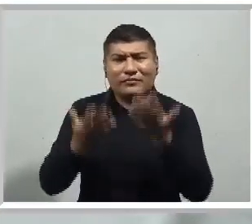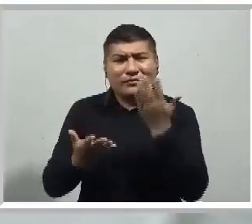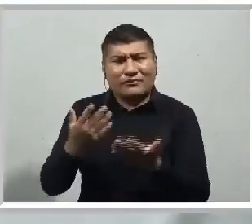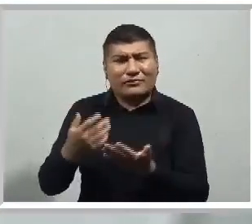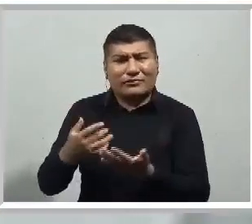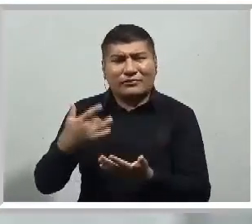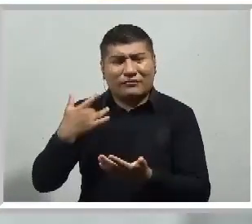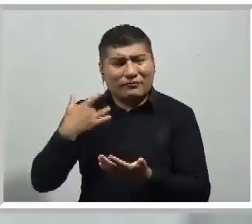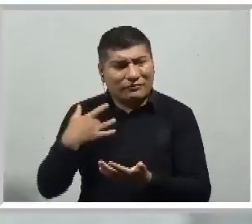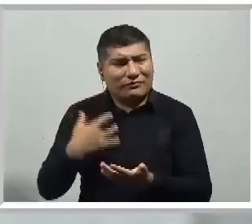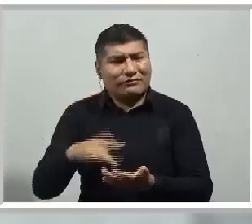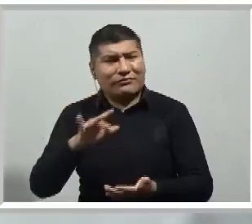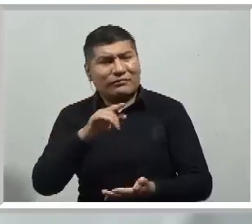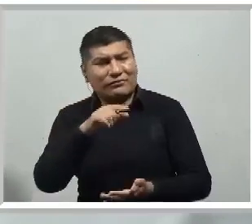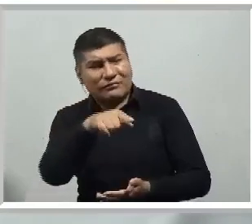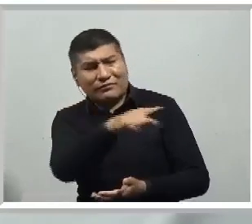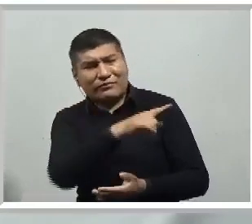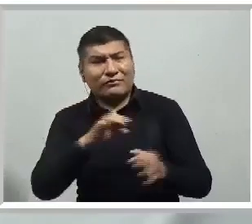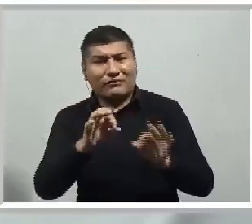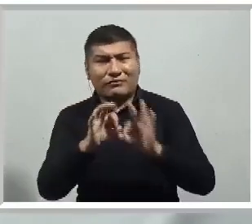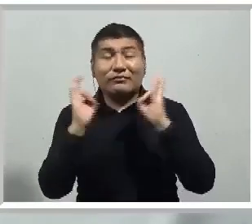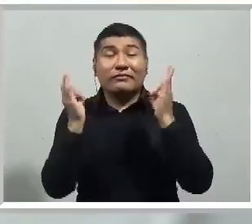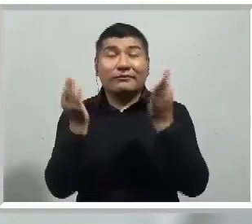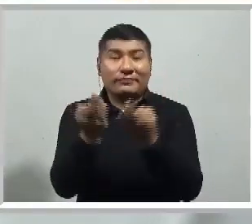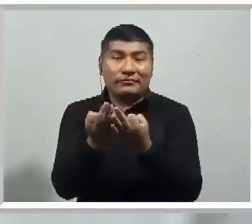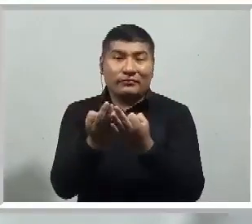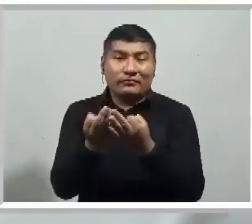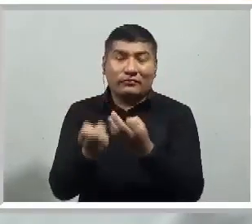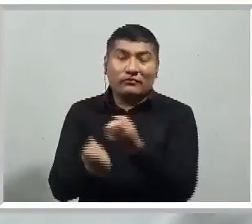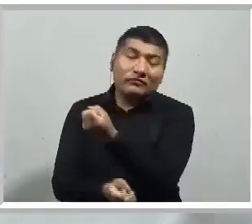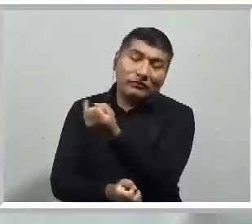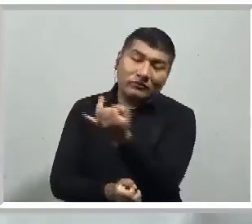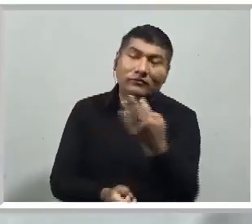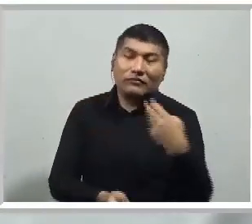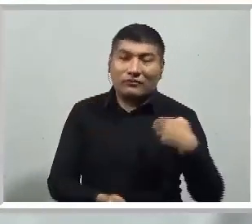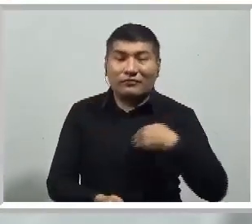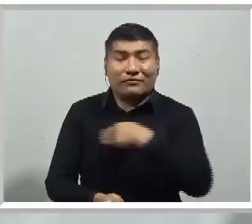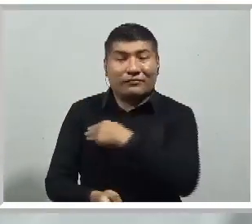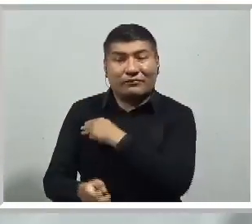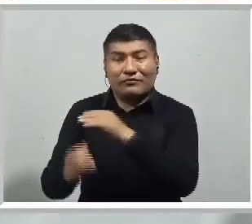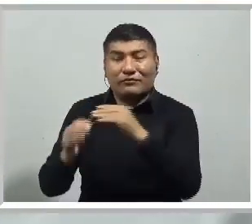a algún miembro de la familia o algún miembro de la comunidad.